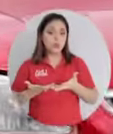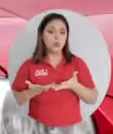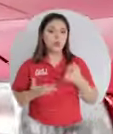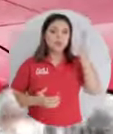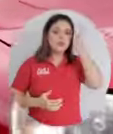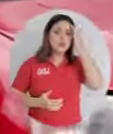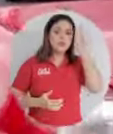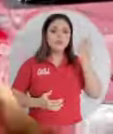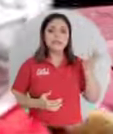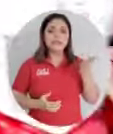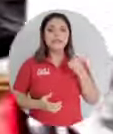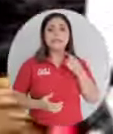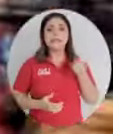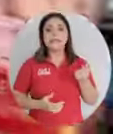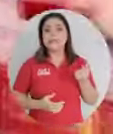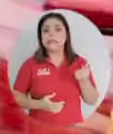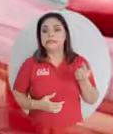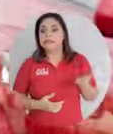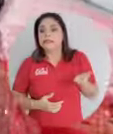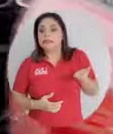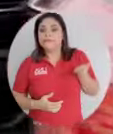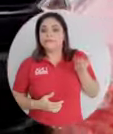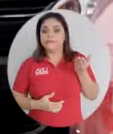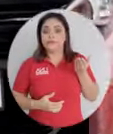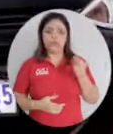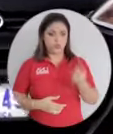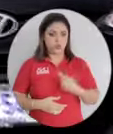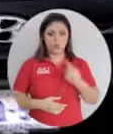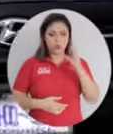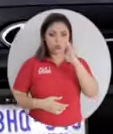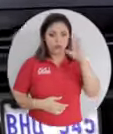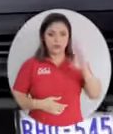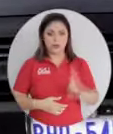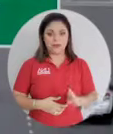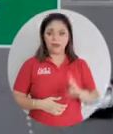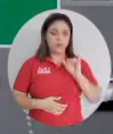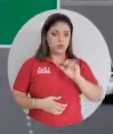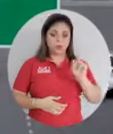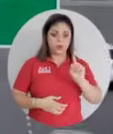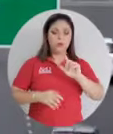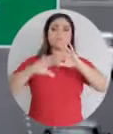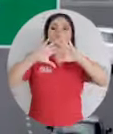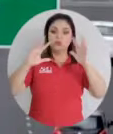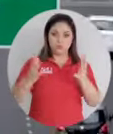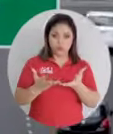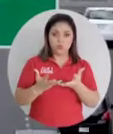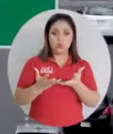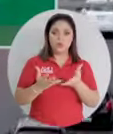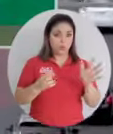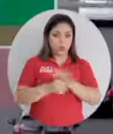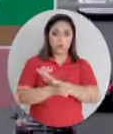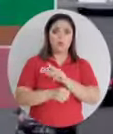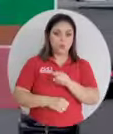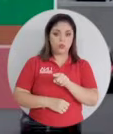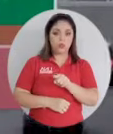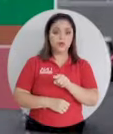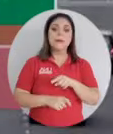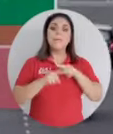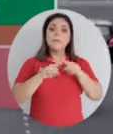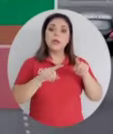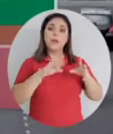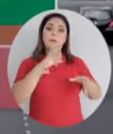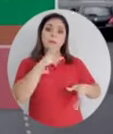este momento son el nivel de inflación, ¿verdad? No es solo Costa Rica, es a nivel mundial, pero con toda